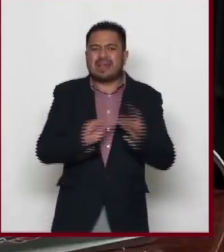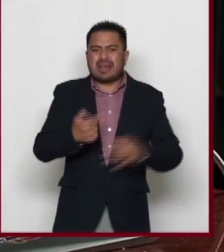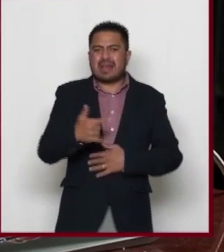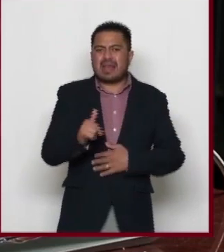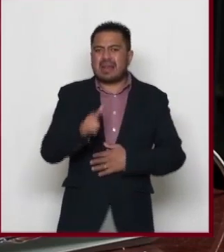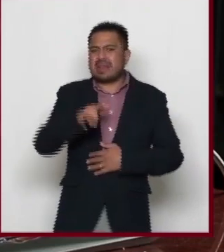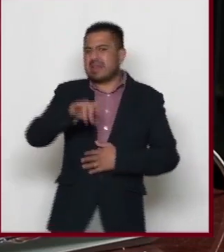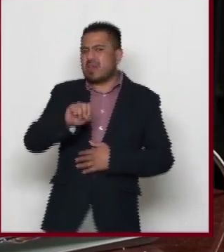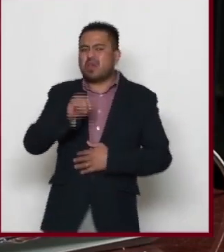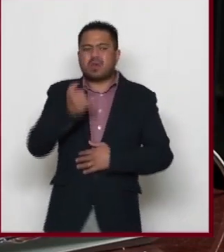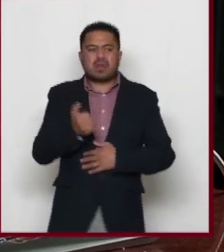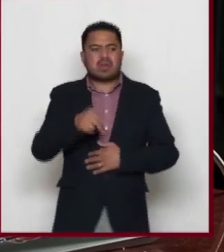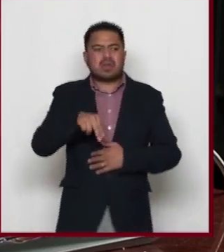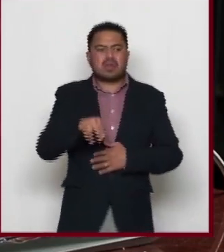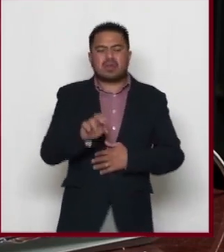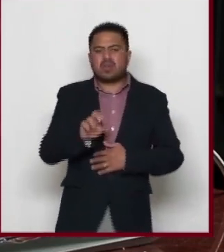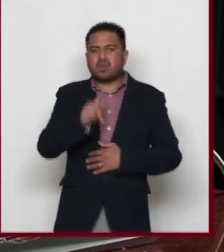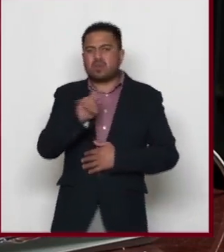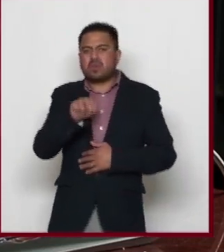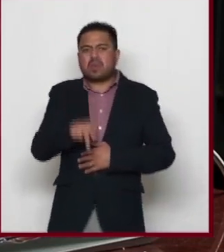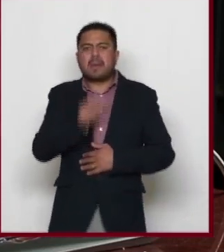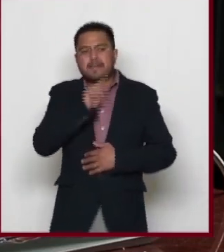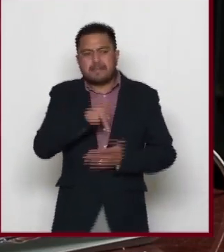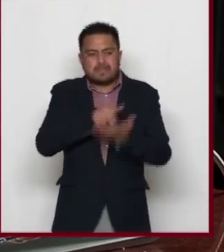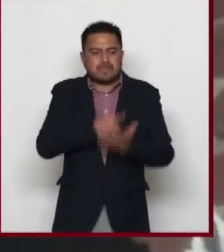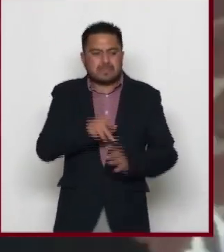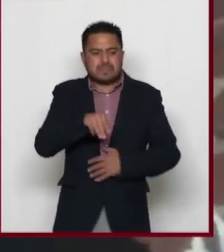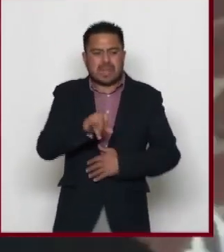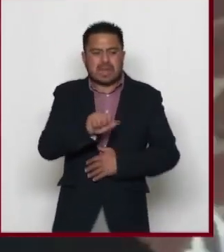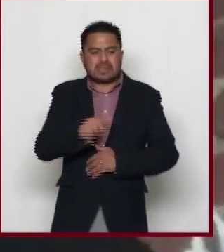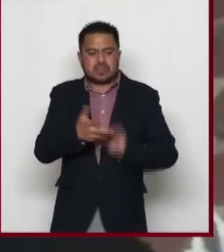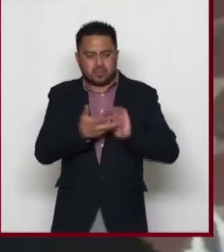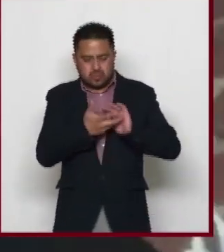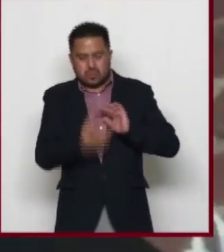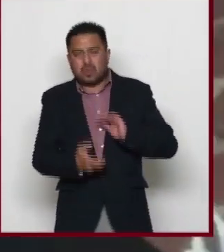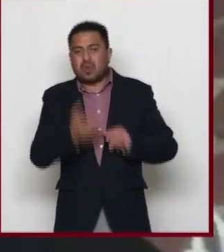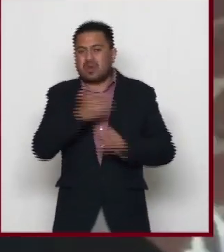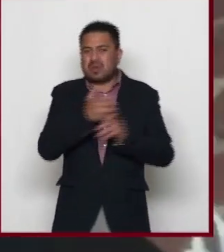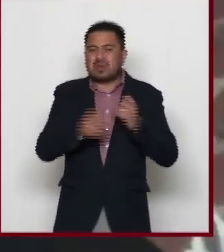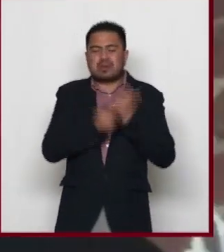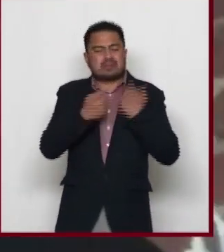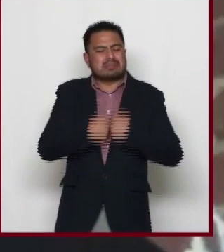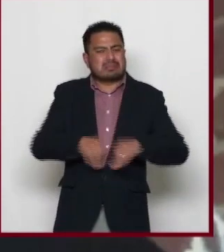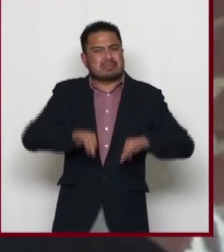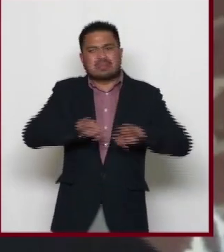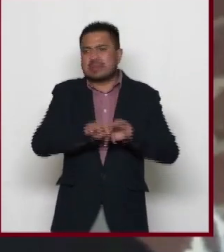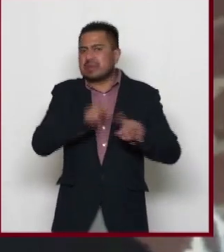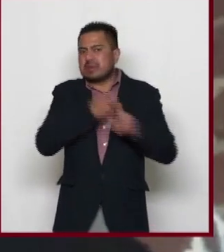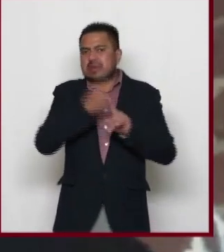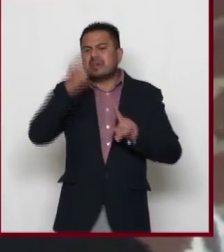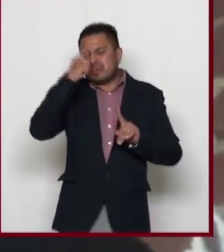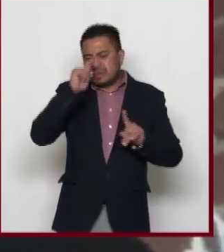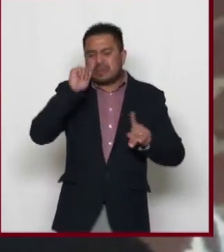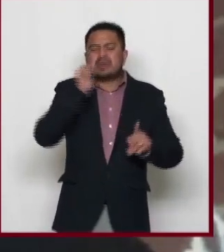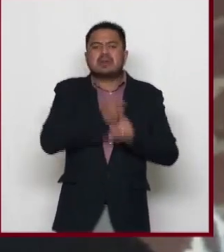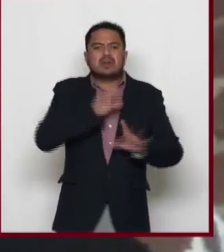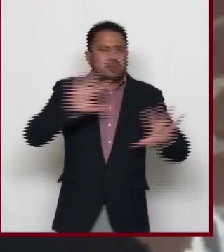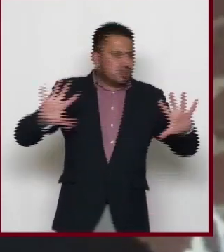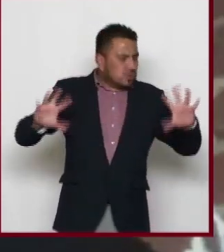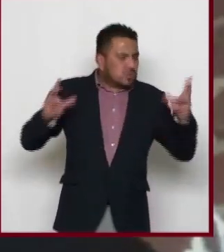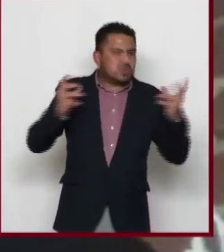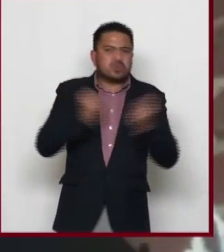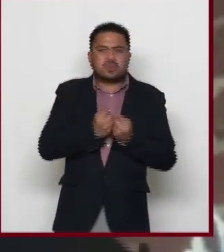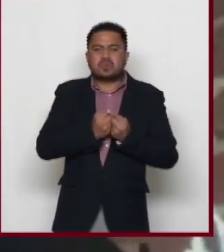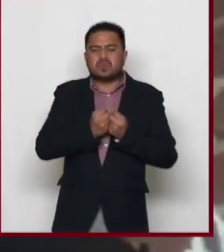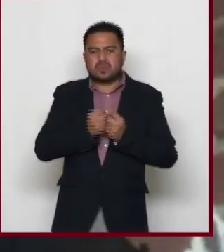la inercia de la que hablaba Galileo y el mismo Newton es la misma que la masa que da la fuerza de gravedad. Esas cosas